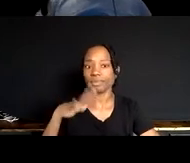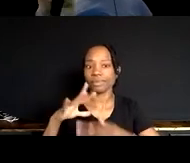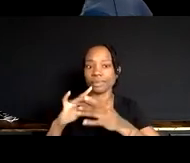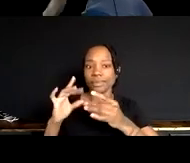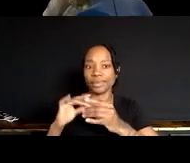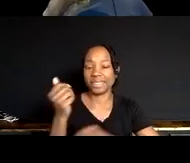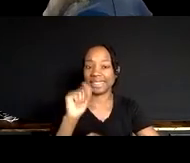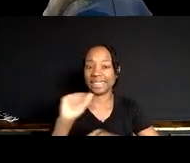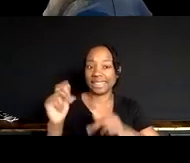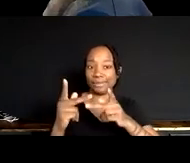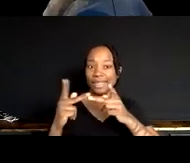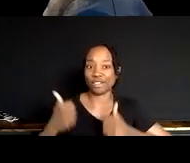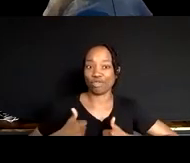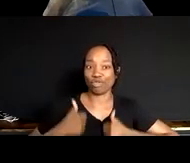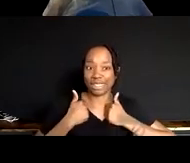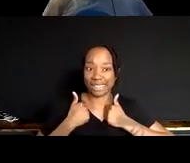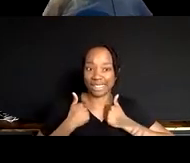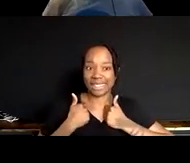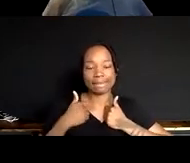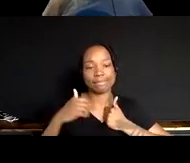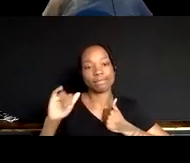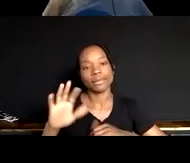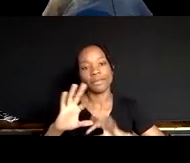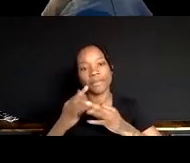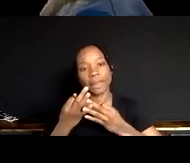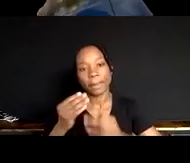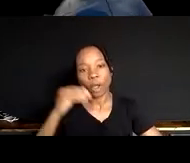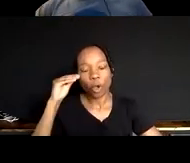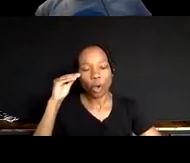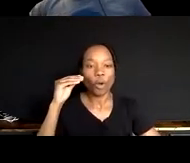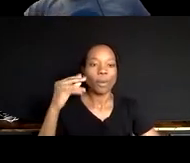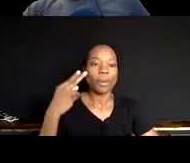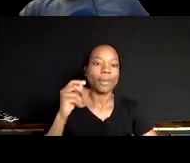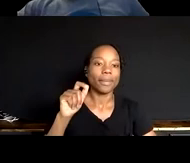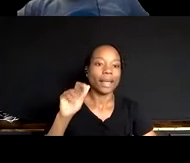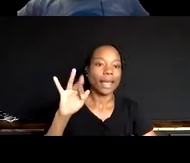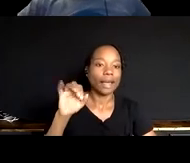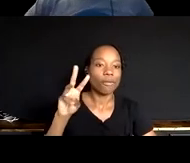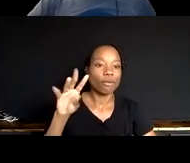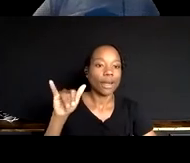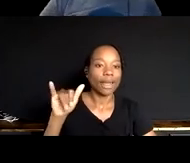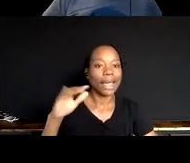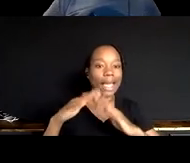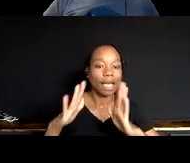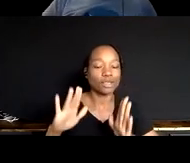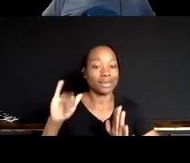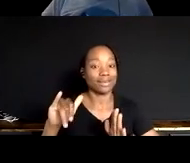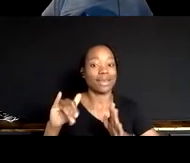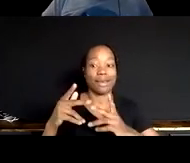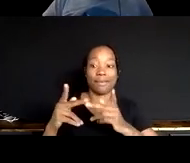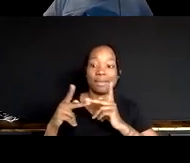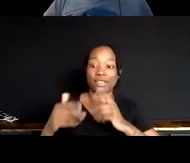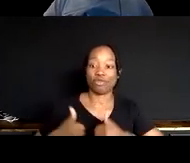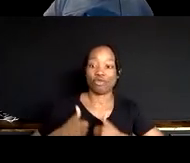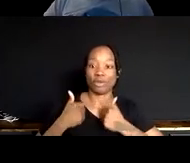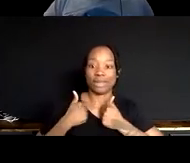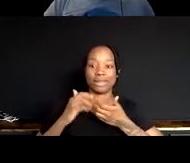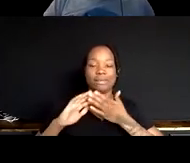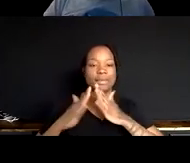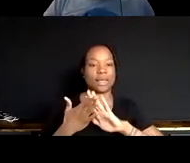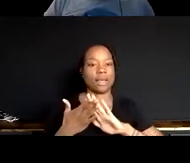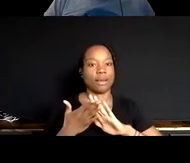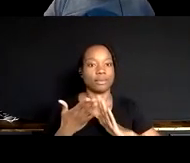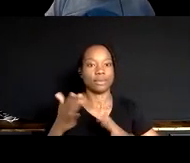lugar de residencia donde hay monitoreo electrónico, si es que es la casa, el albergue o el lugar de residencia,